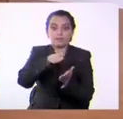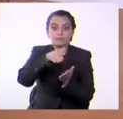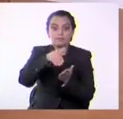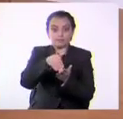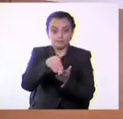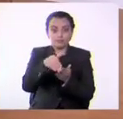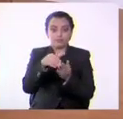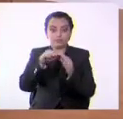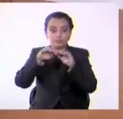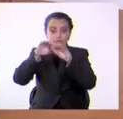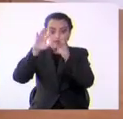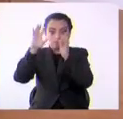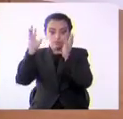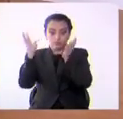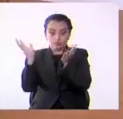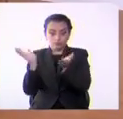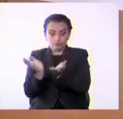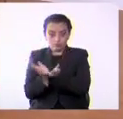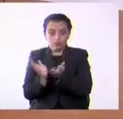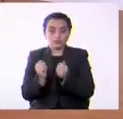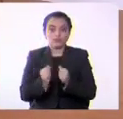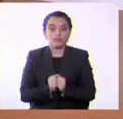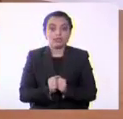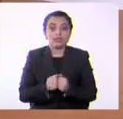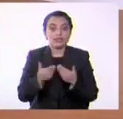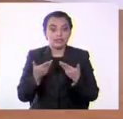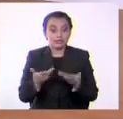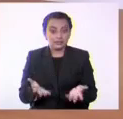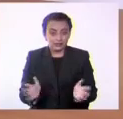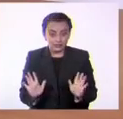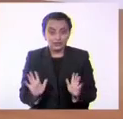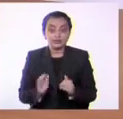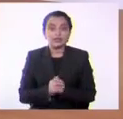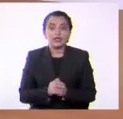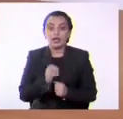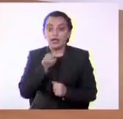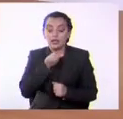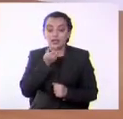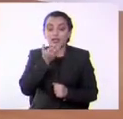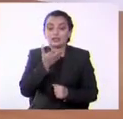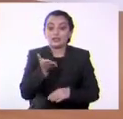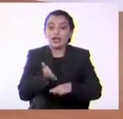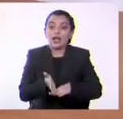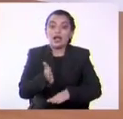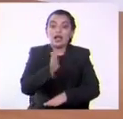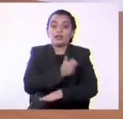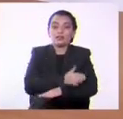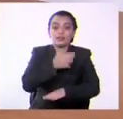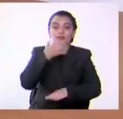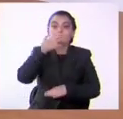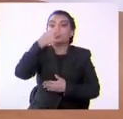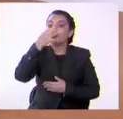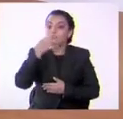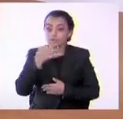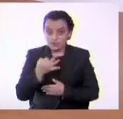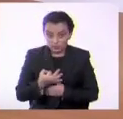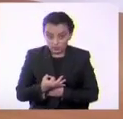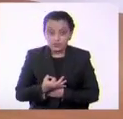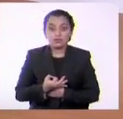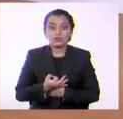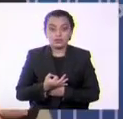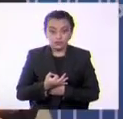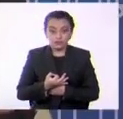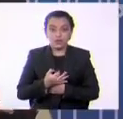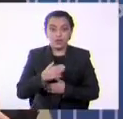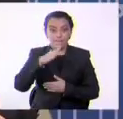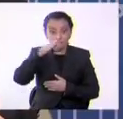Entonces, como hemos dicho antes, esta es una realidad en la que estamos inmersos. Es una realidad de la que como país